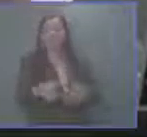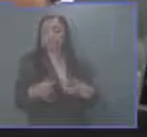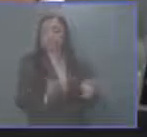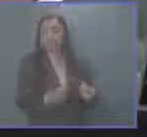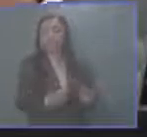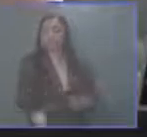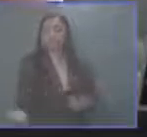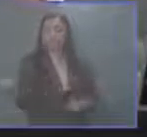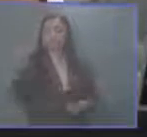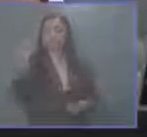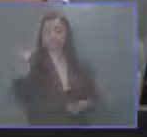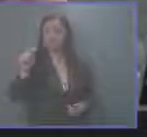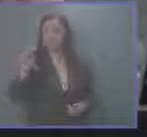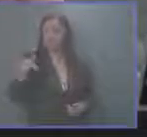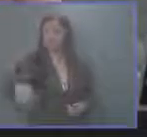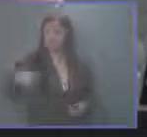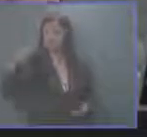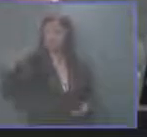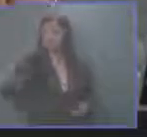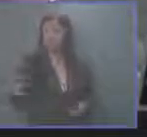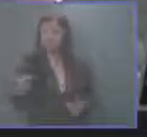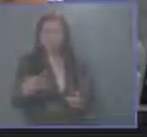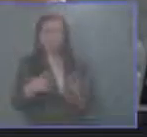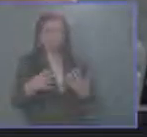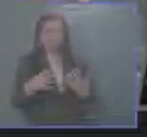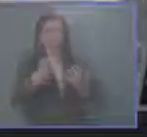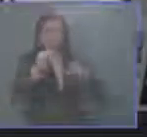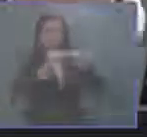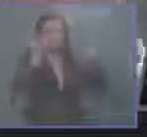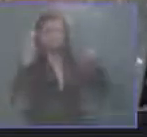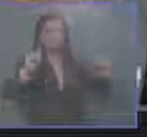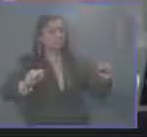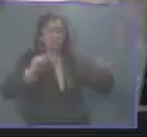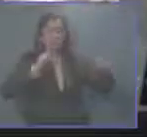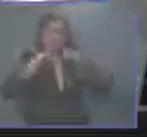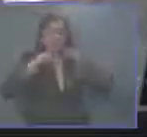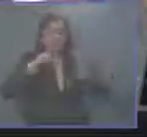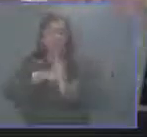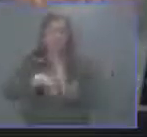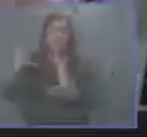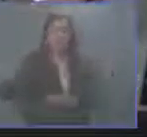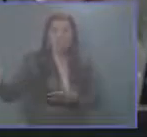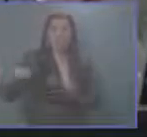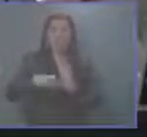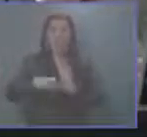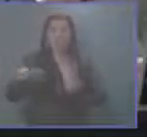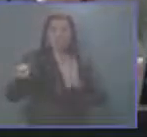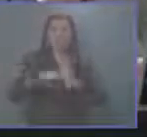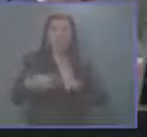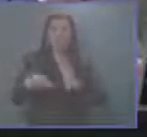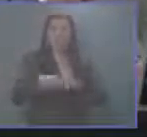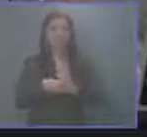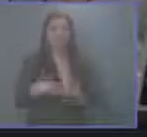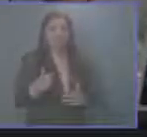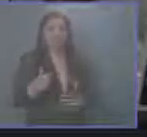aquí hay una amenaza constante a la estabilidad del sistema democrático y no lo estamos señalando